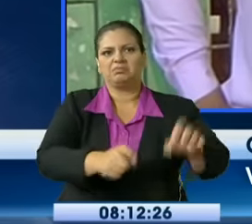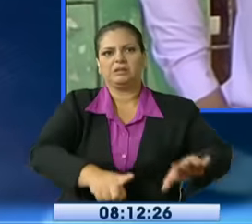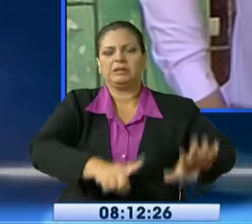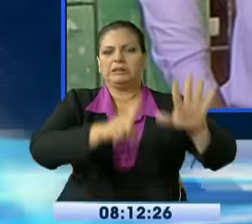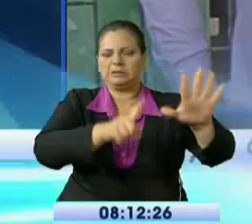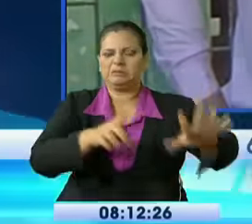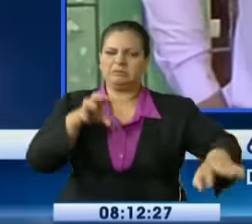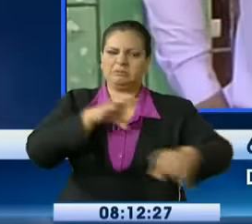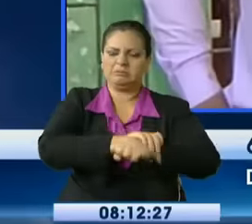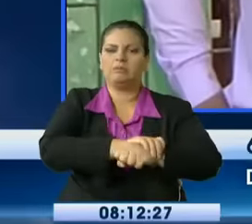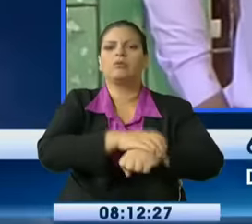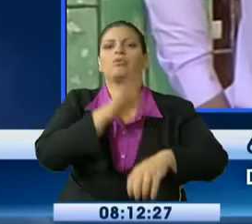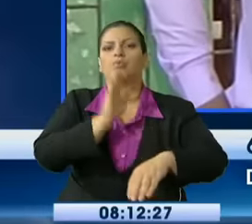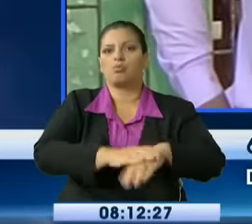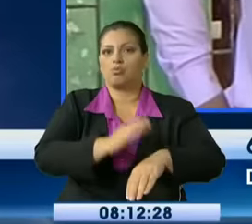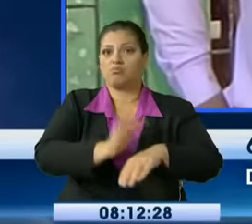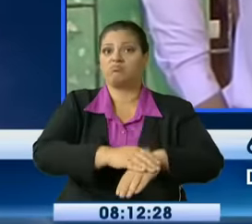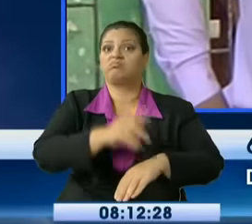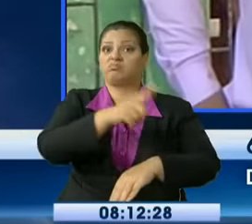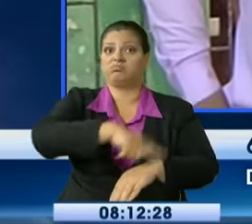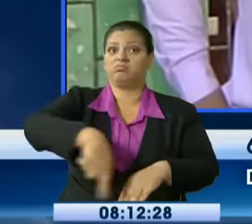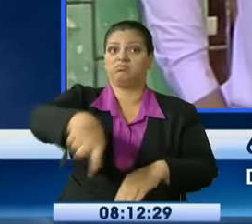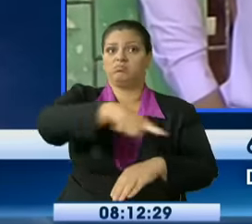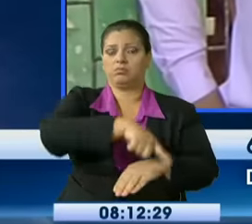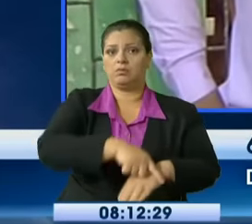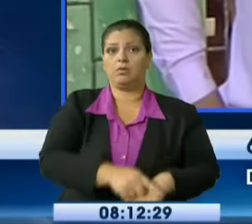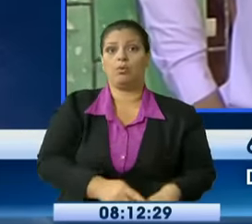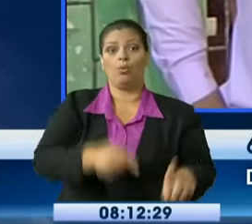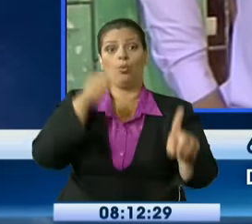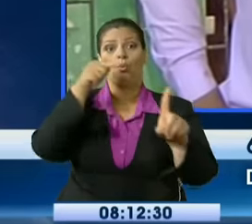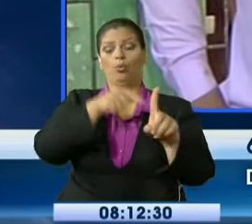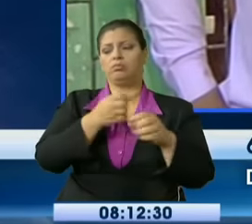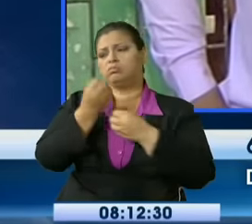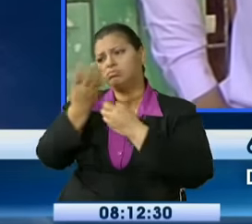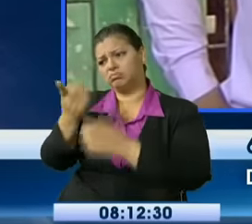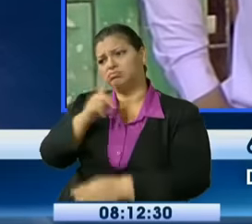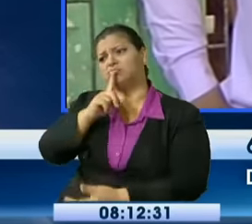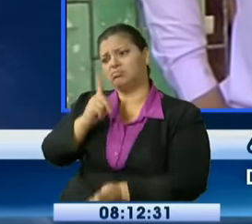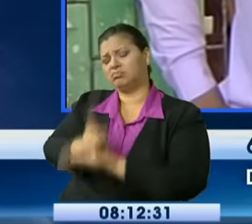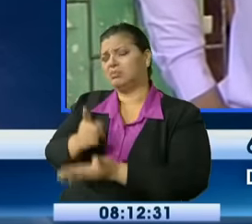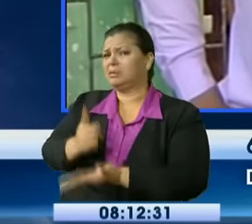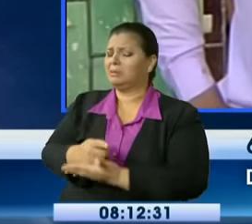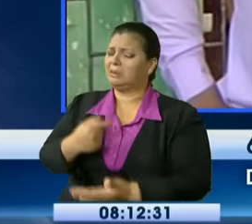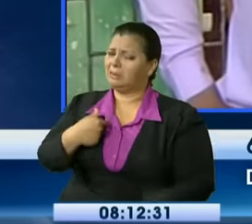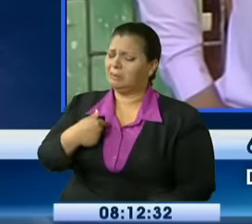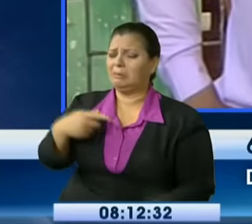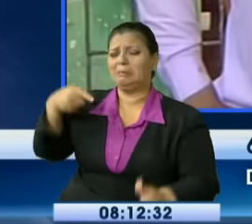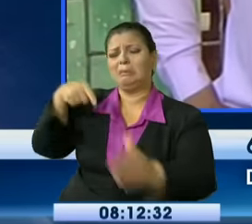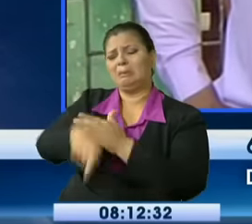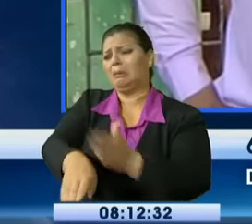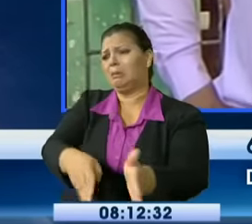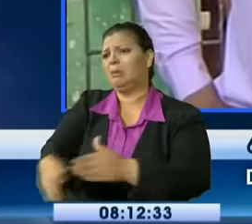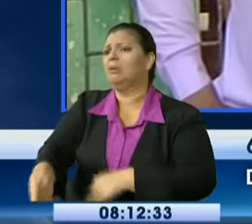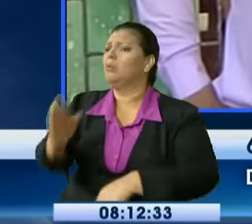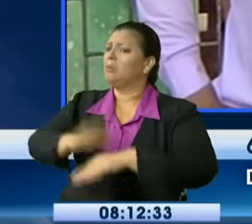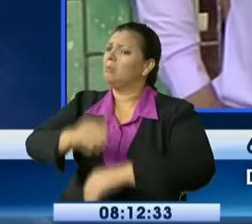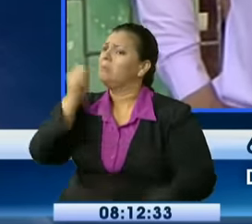¿no? Claro, él indicó que supuestamente él había ingresado el niño a robar. Imagínese, como que eso fuera una